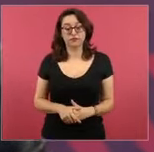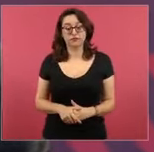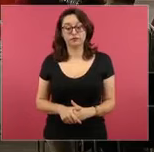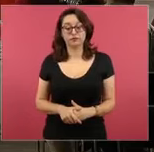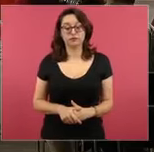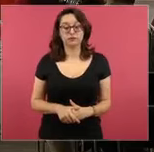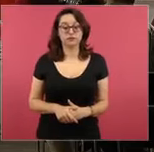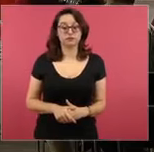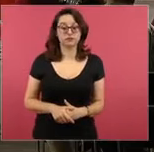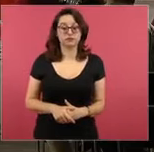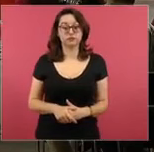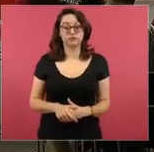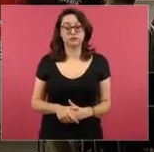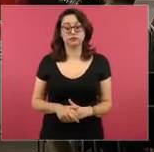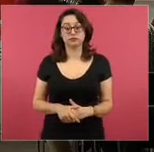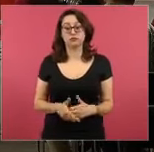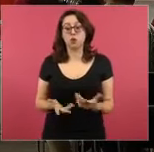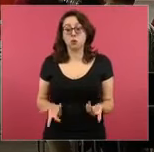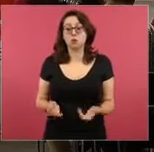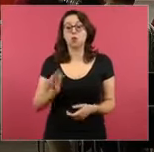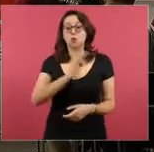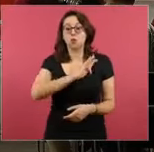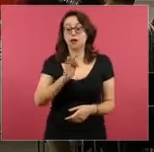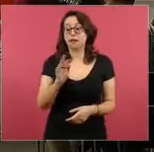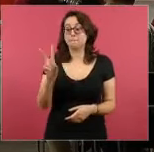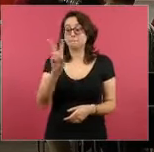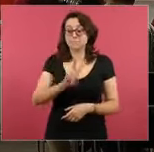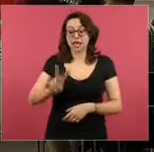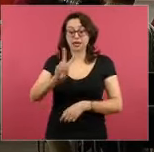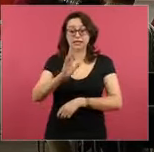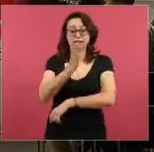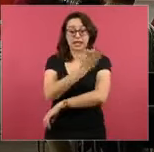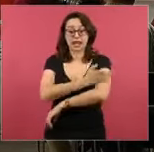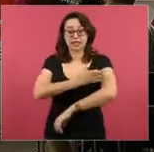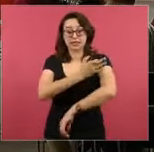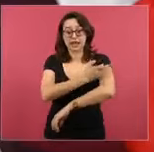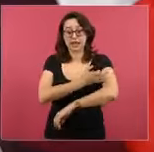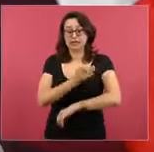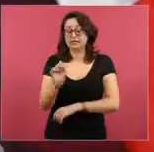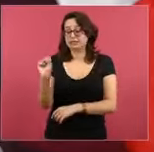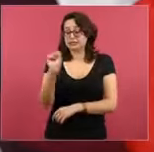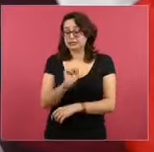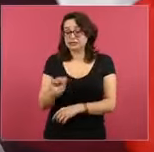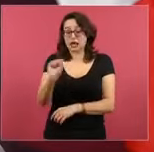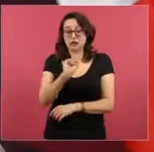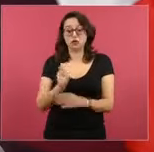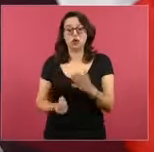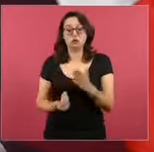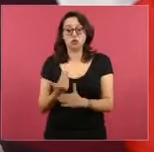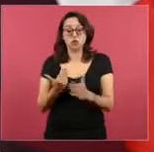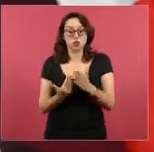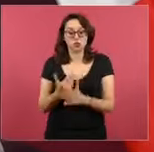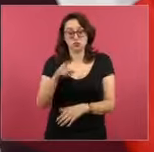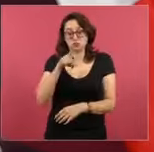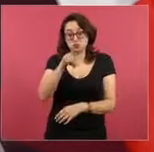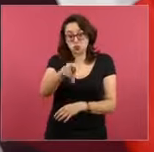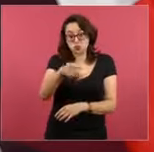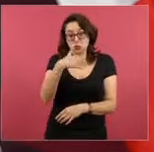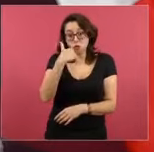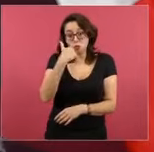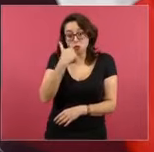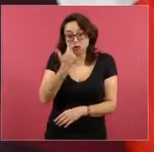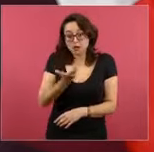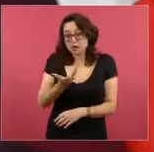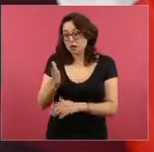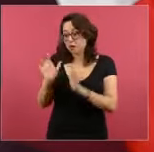realiza viernes en la tarde y sábados en la mañana, o sea, es en su tiempo extra, donde ellos de alguna